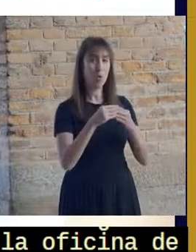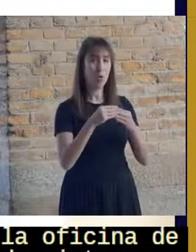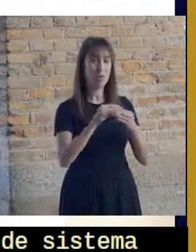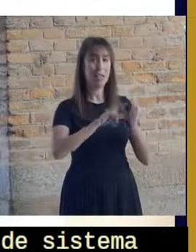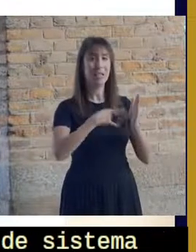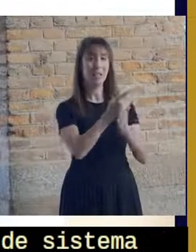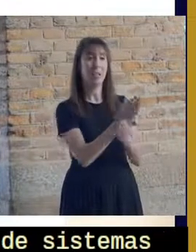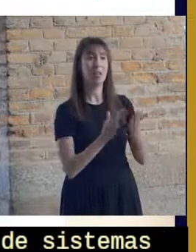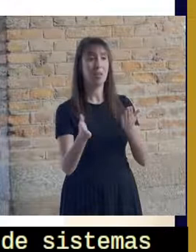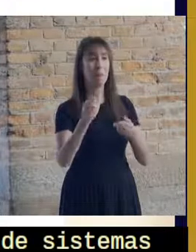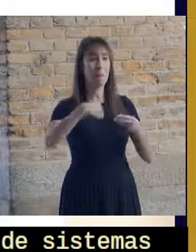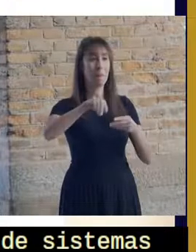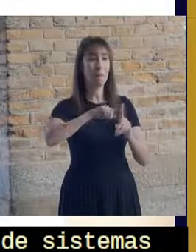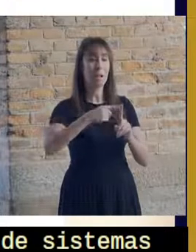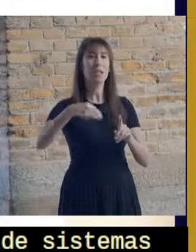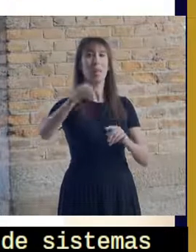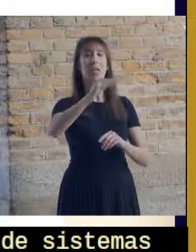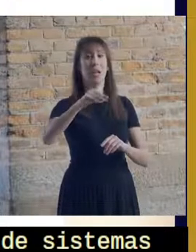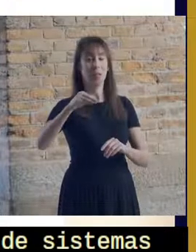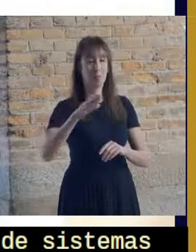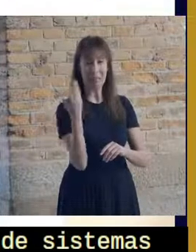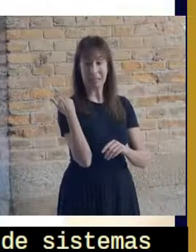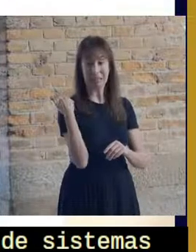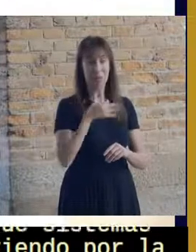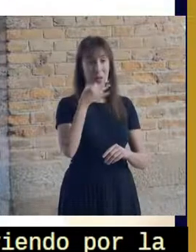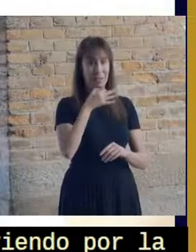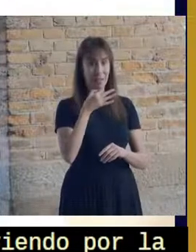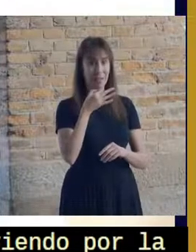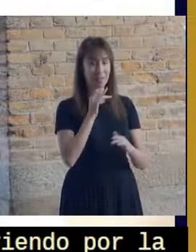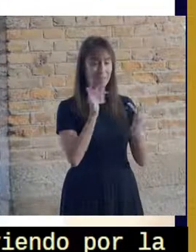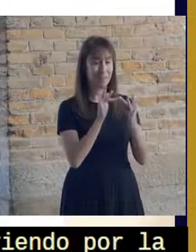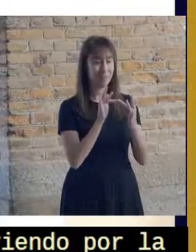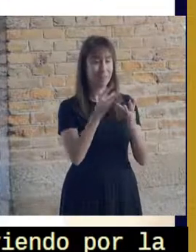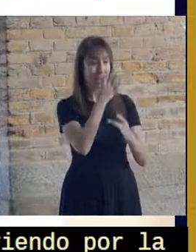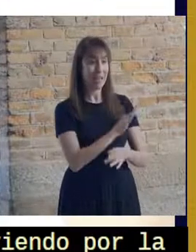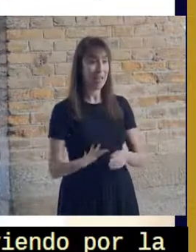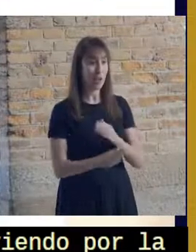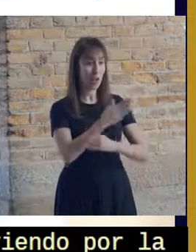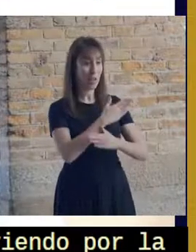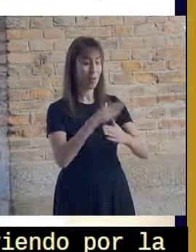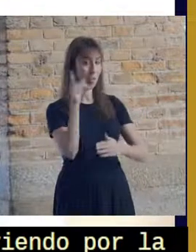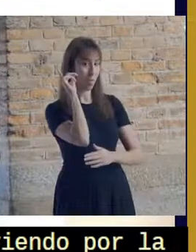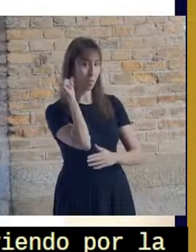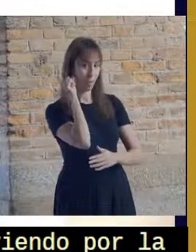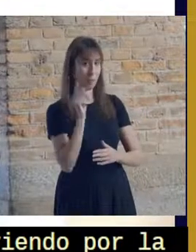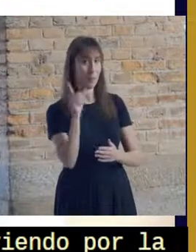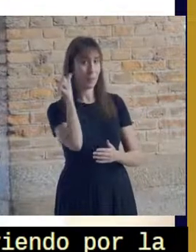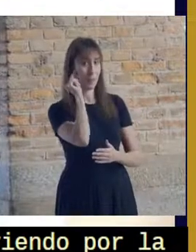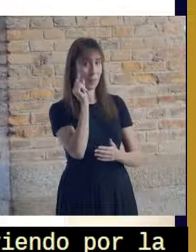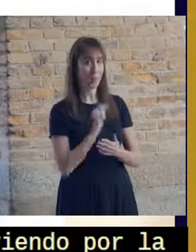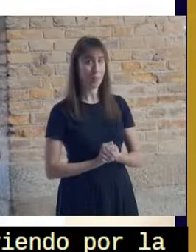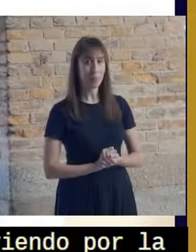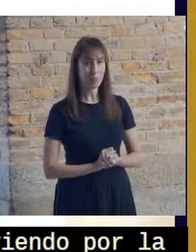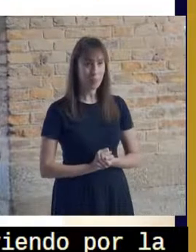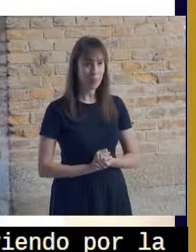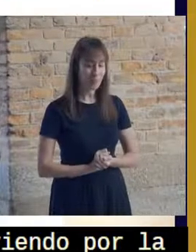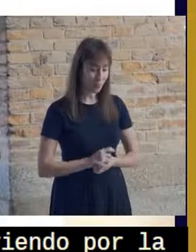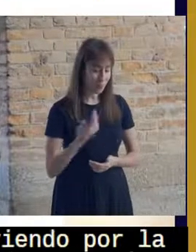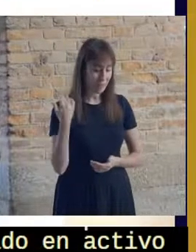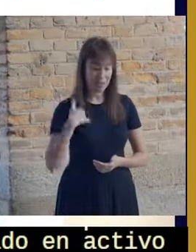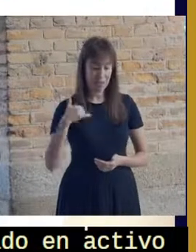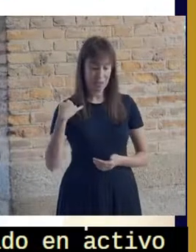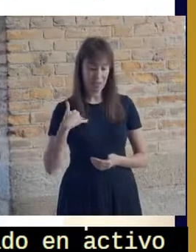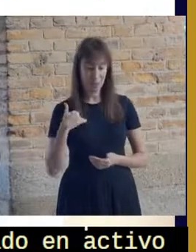alternativos y aumentativos como ayer Estuvimos viendo por la tarde con niños con discapacidad auditiva eh ha estado en activo como